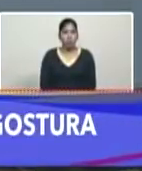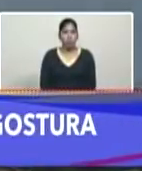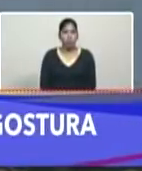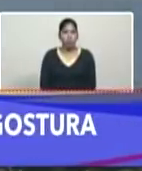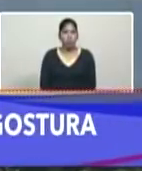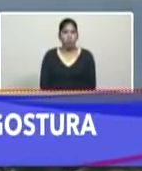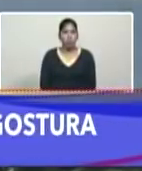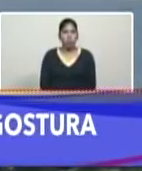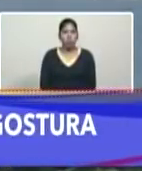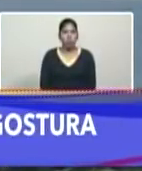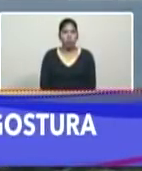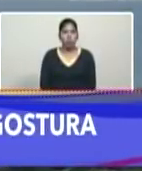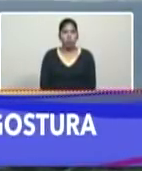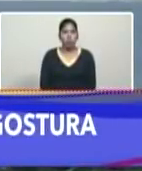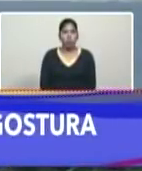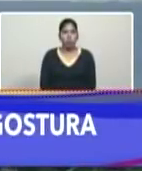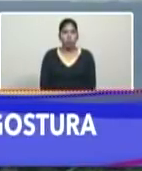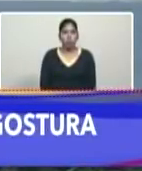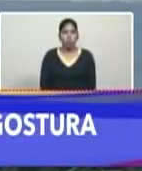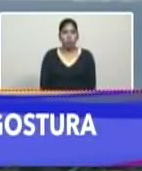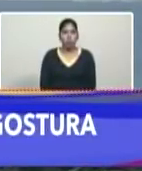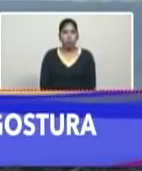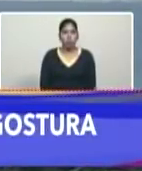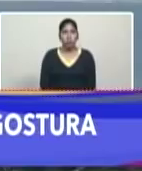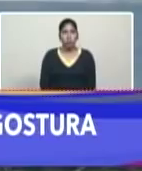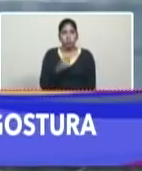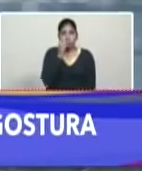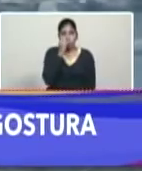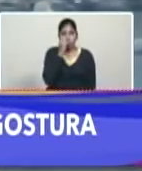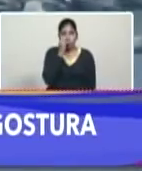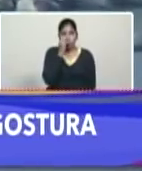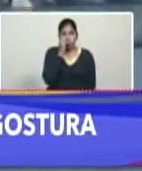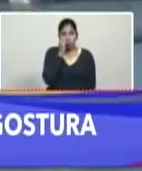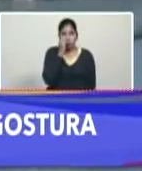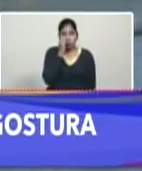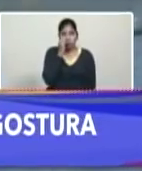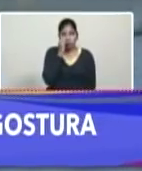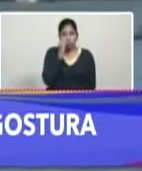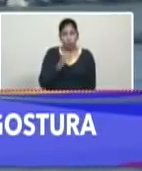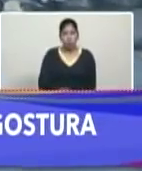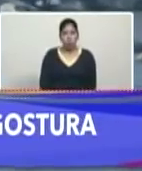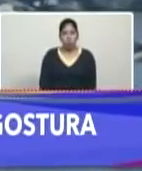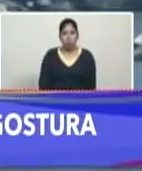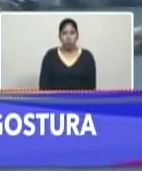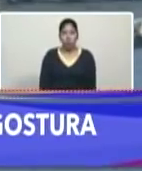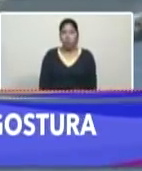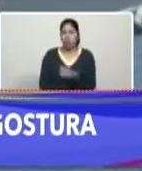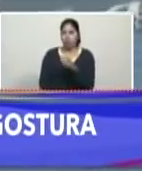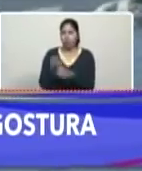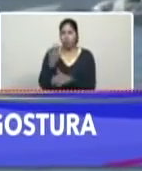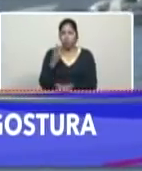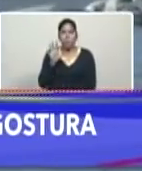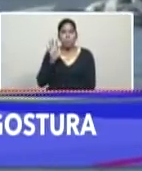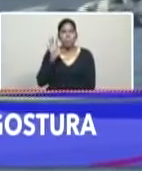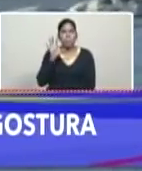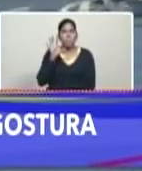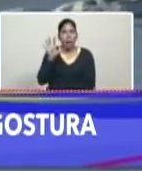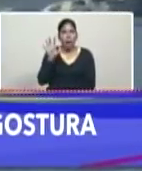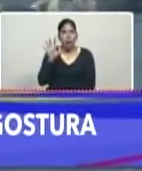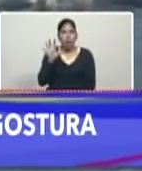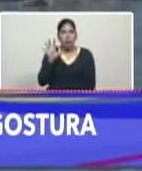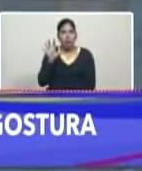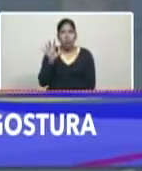de las armas de la república nació la propia patria.